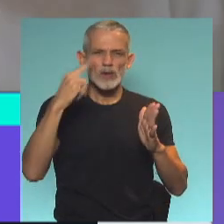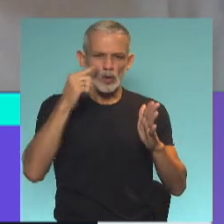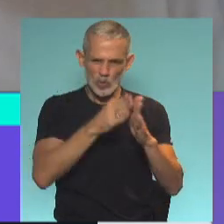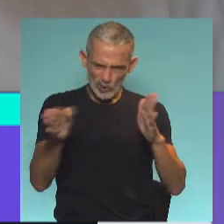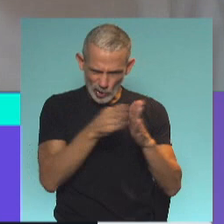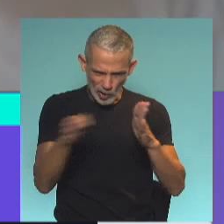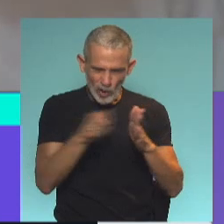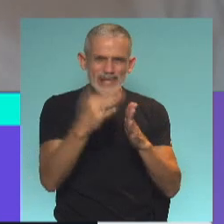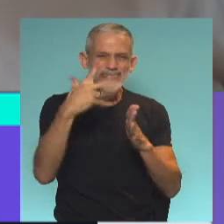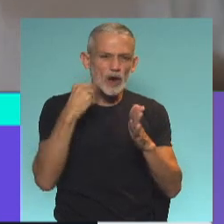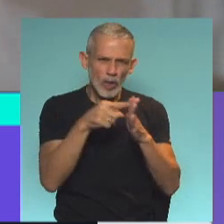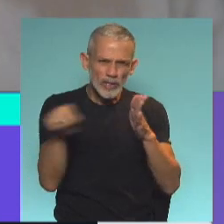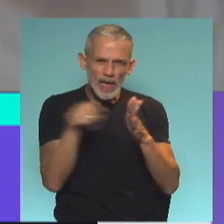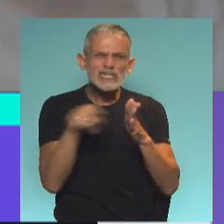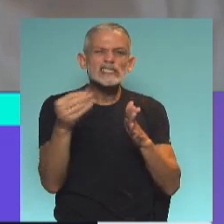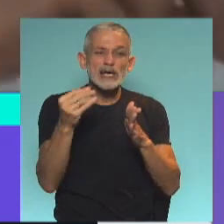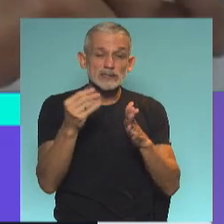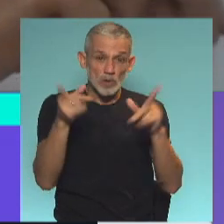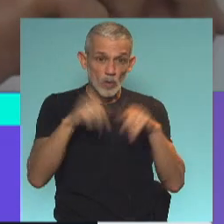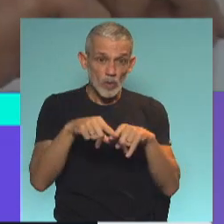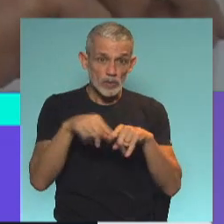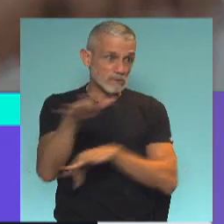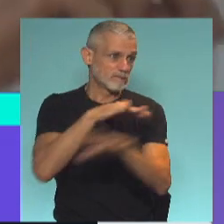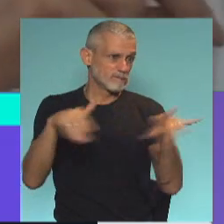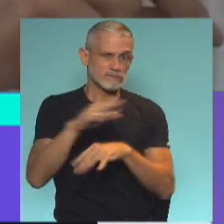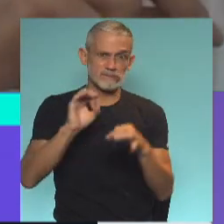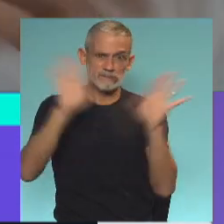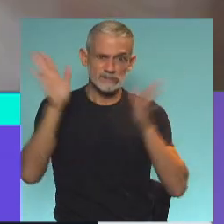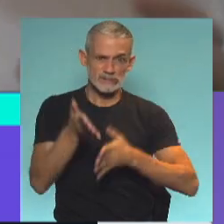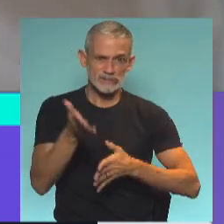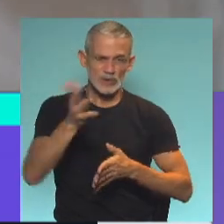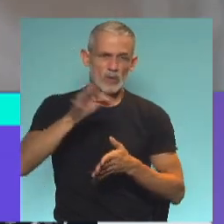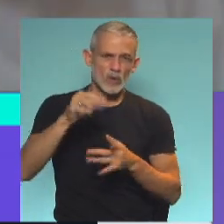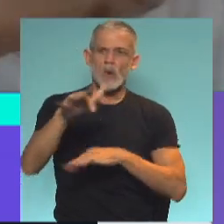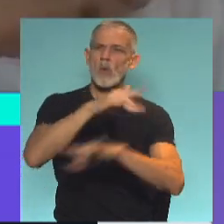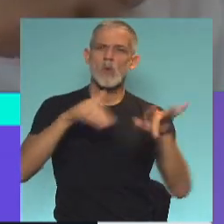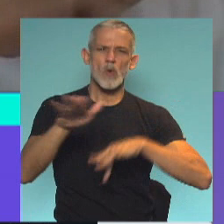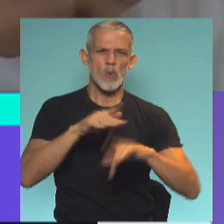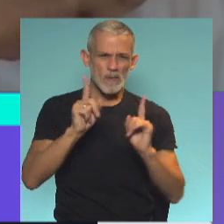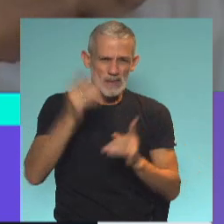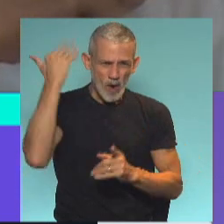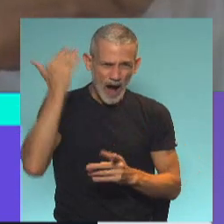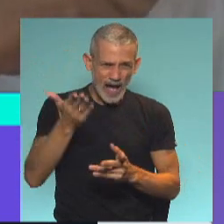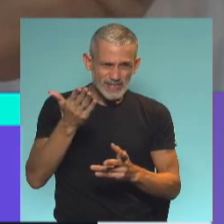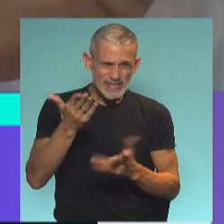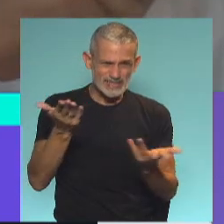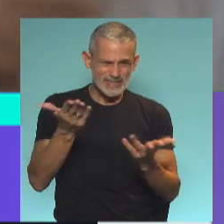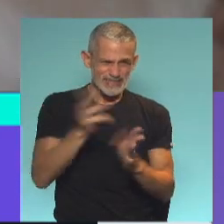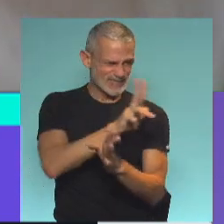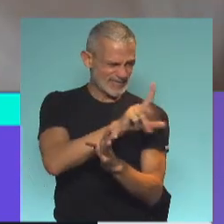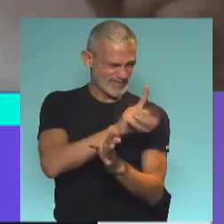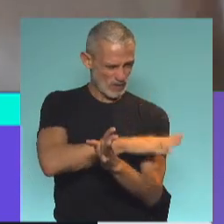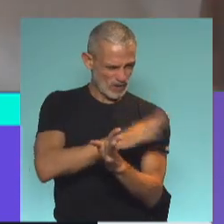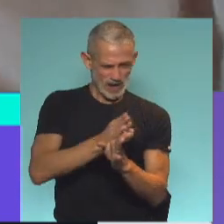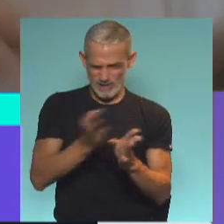junio, pues esos 5 días volvemos a tener la capacidad de movernos como estábamos hasta el día 21. Por